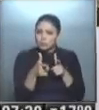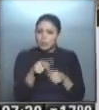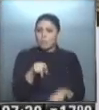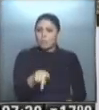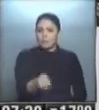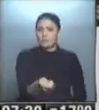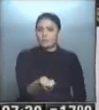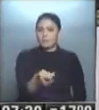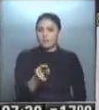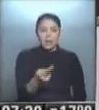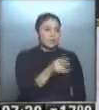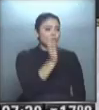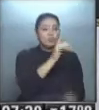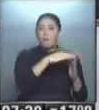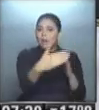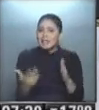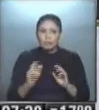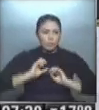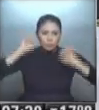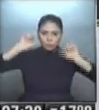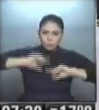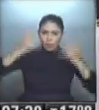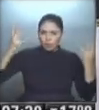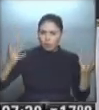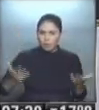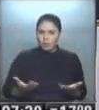esta reacción de los vecinos